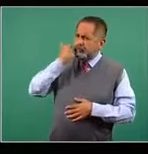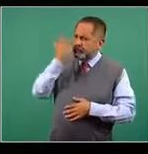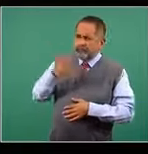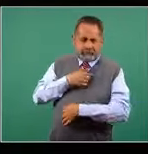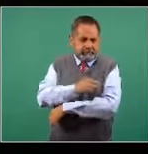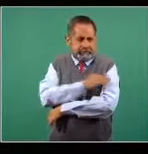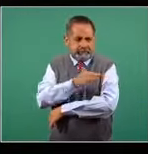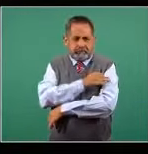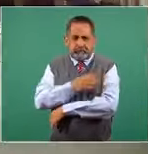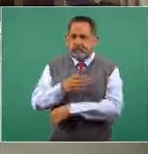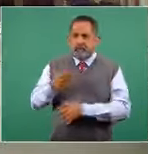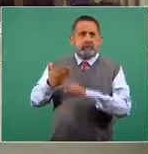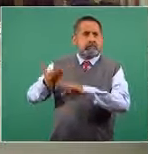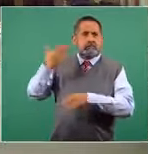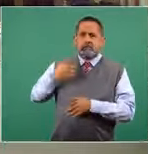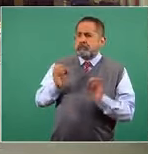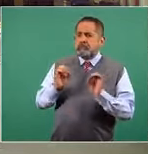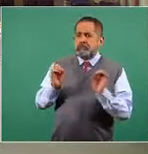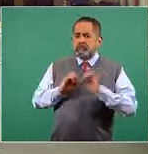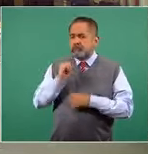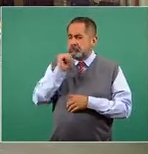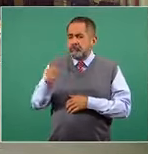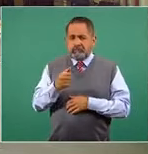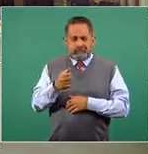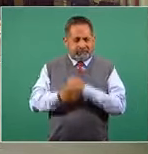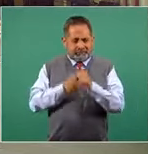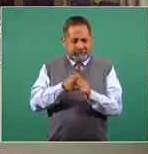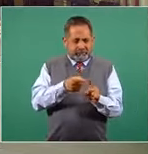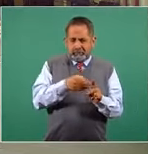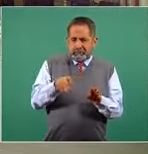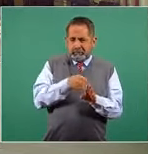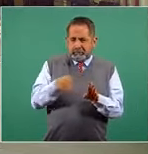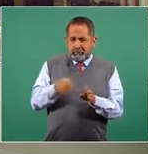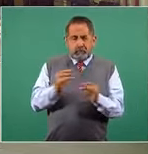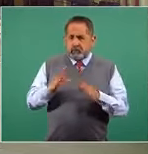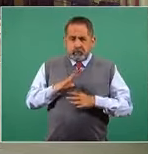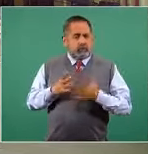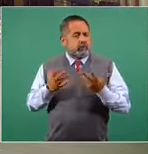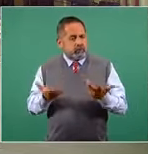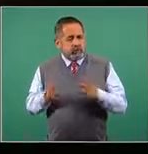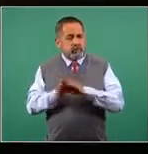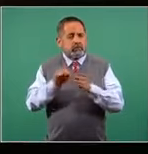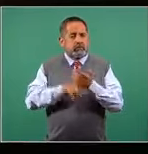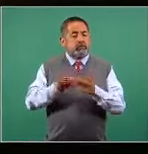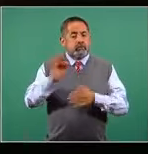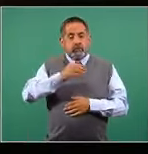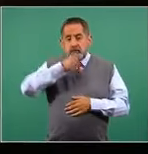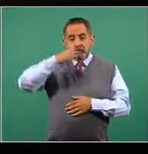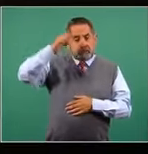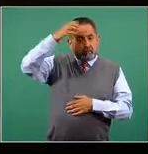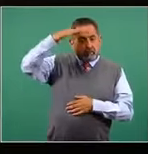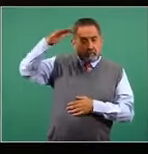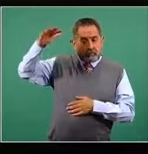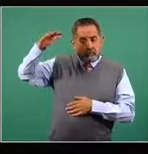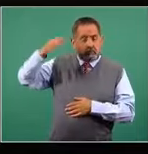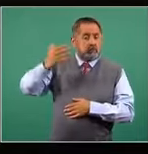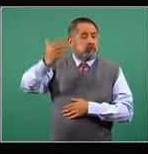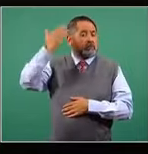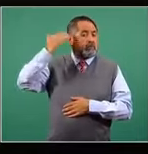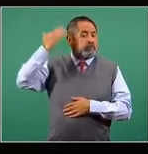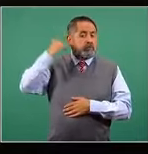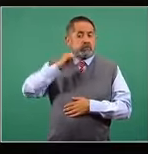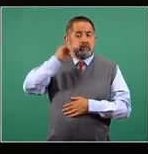hijos y no lo hayan hecho dentro de estos rangos de edad? Eso es. O también casos de adultos que no en su tiempo no